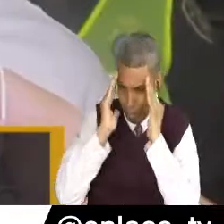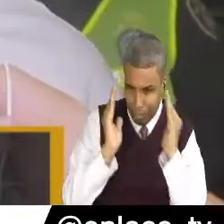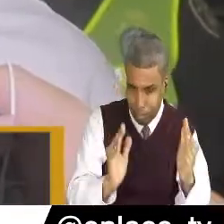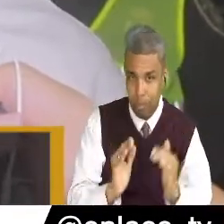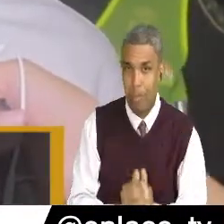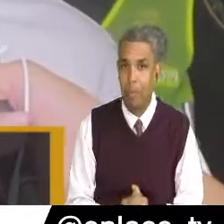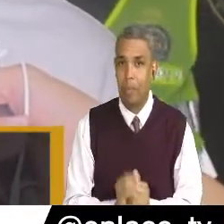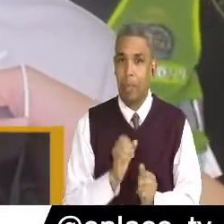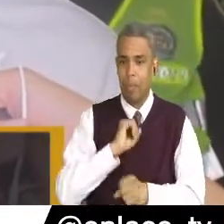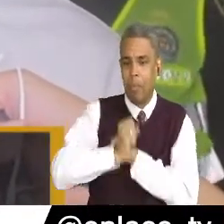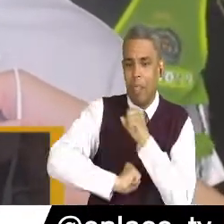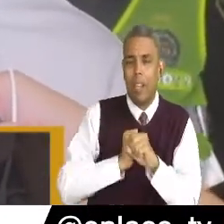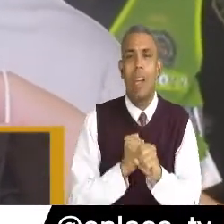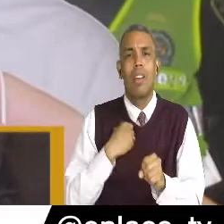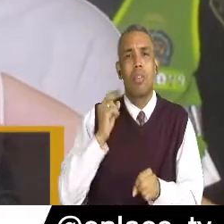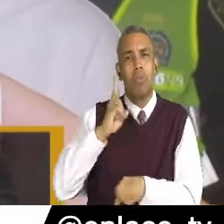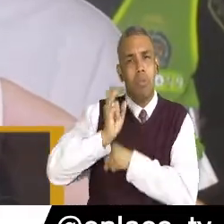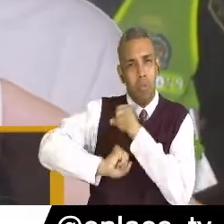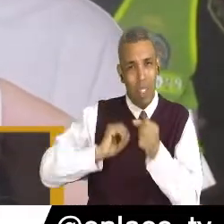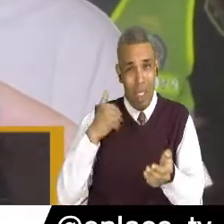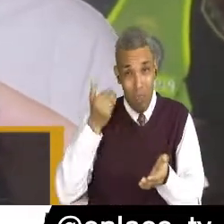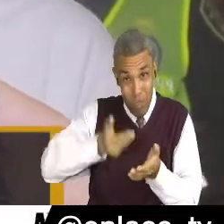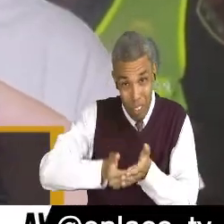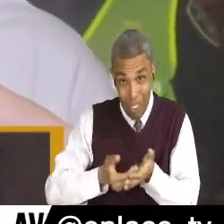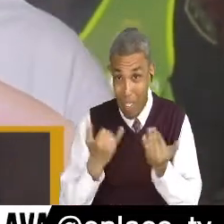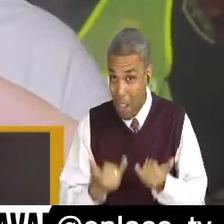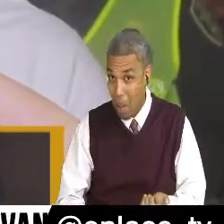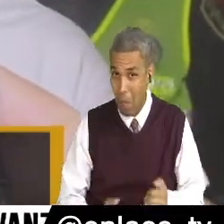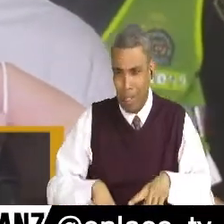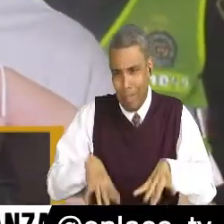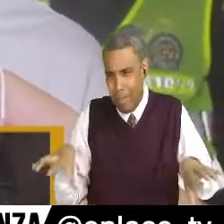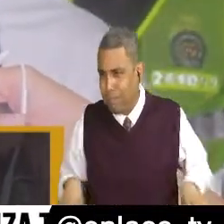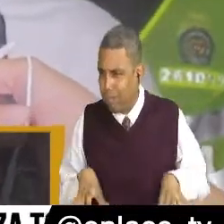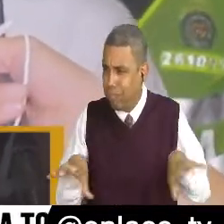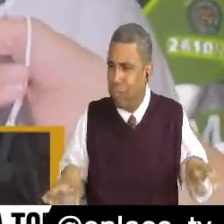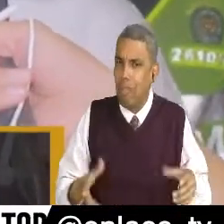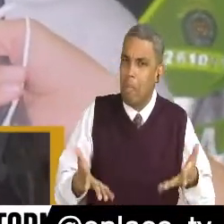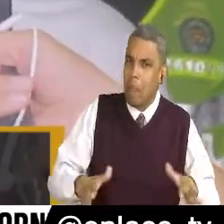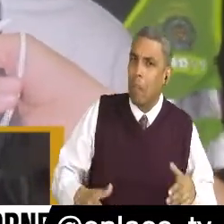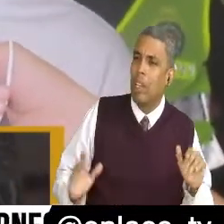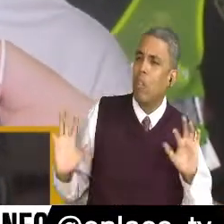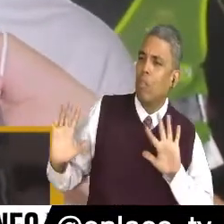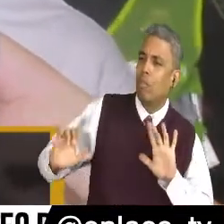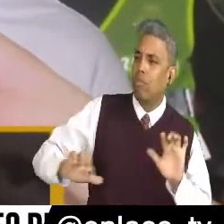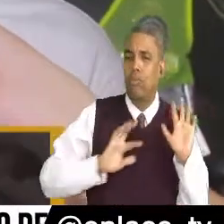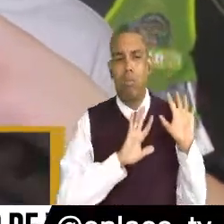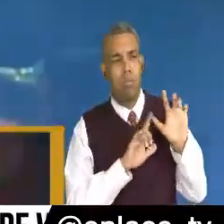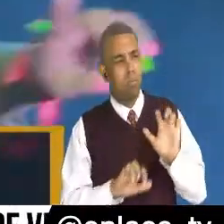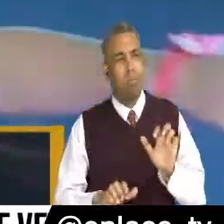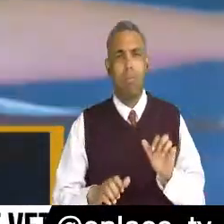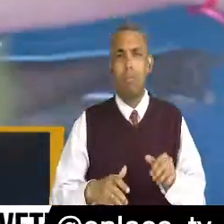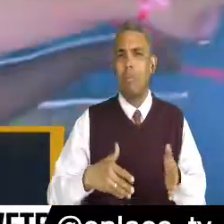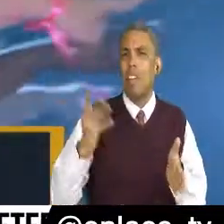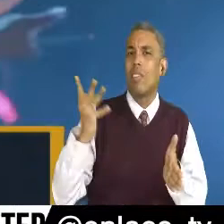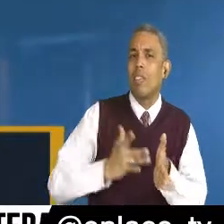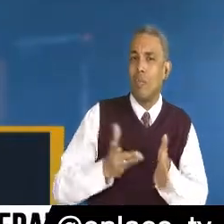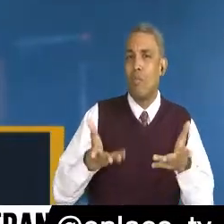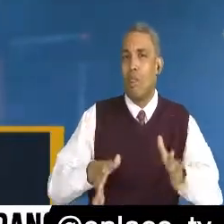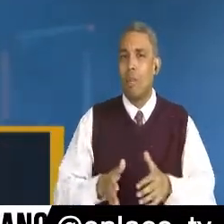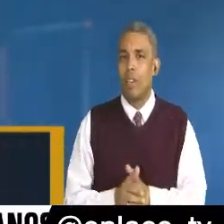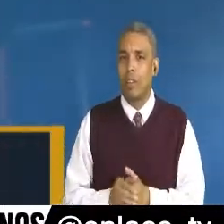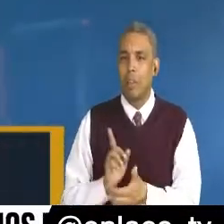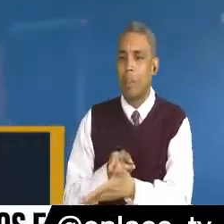del gobierno, cada día creciendo. Aquí hoy debemos tener unos 5.000 niños entre papitos y mamitas. Rostros de